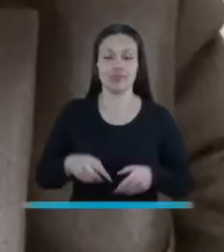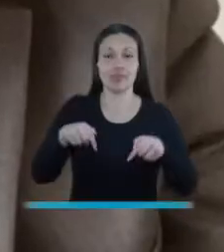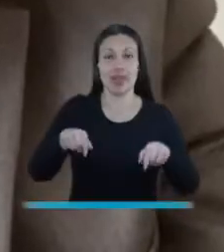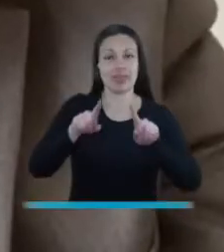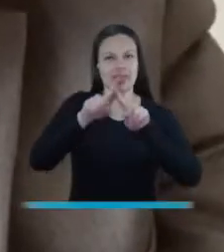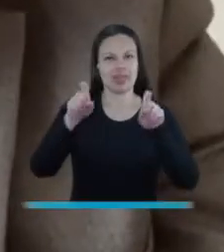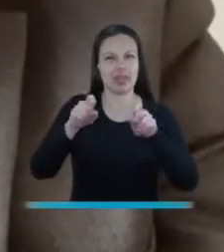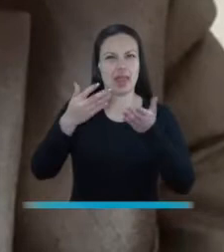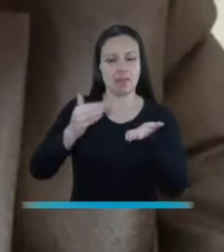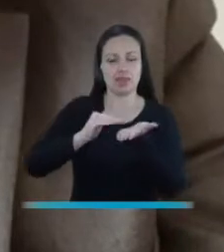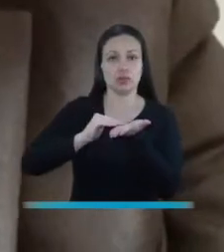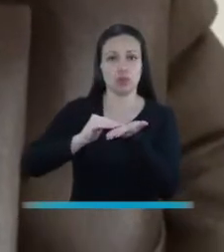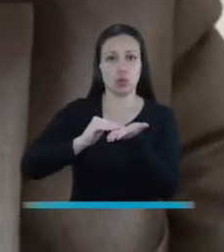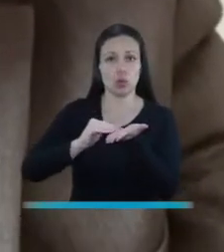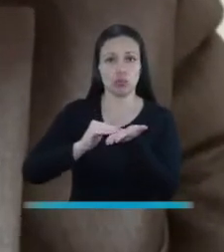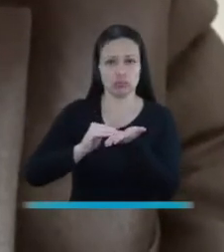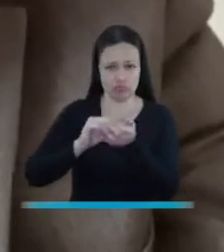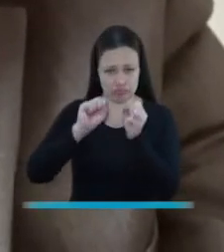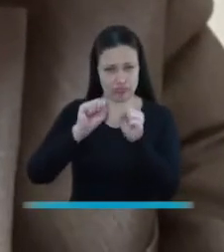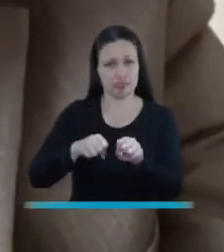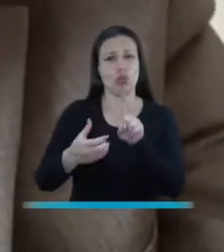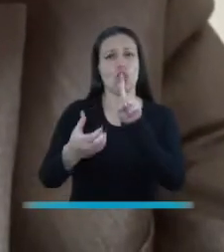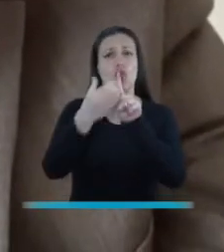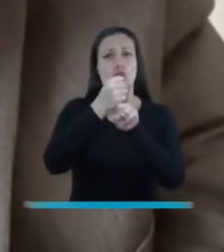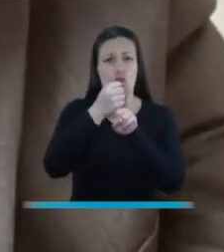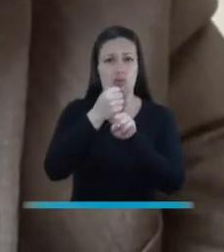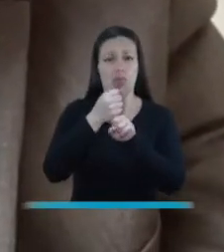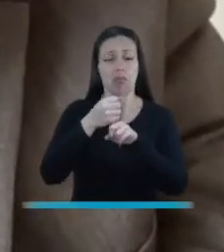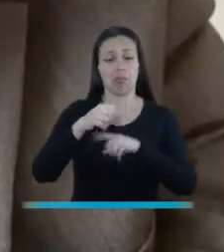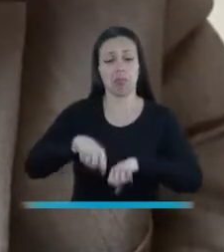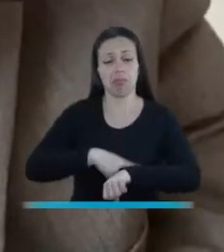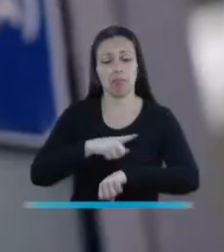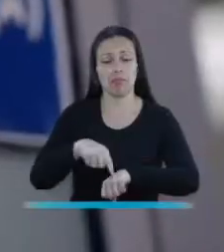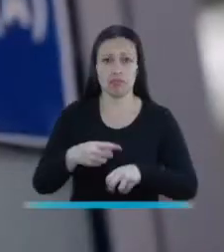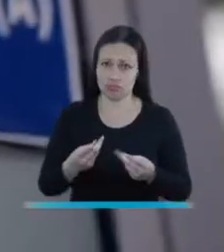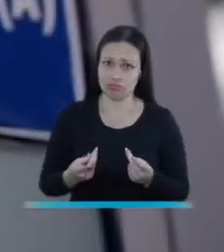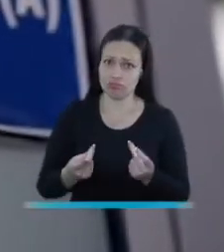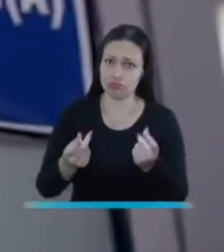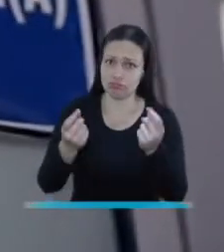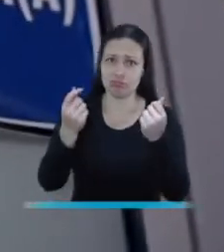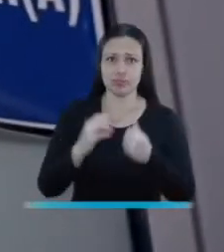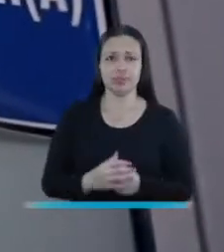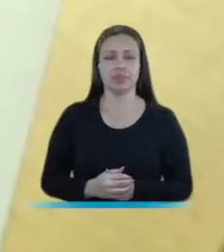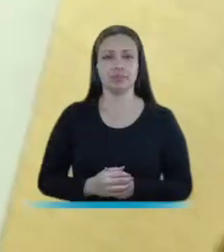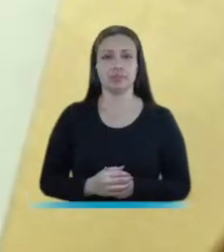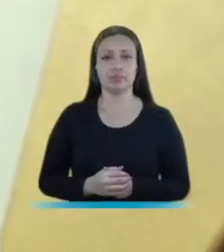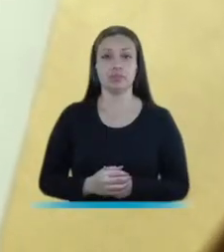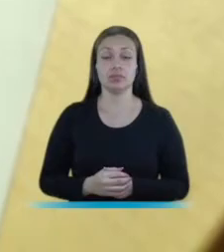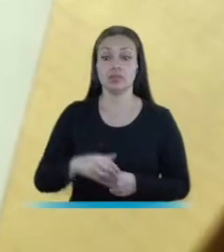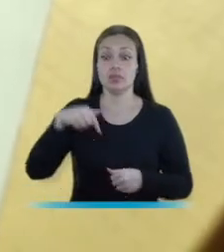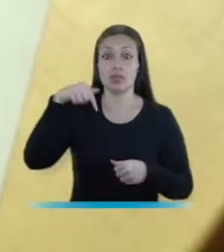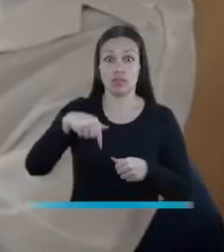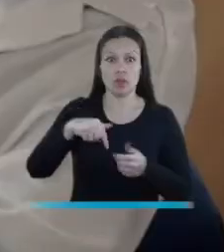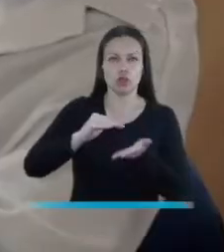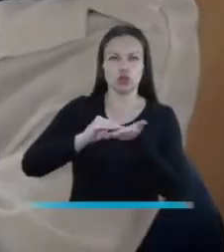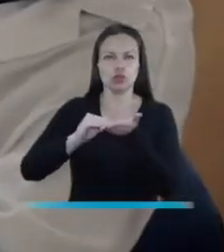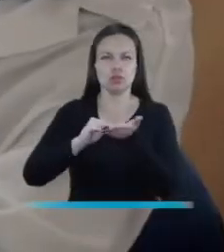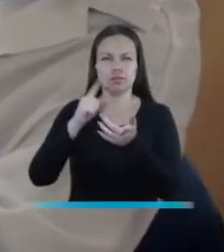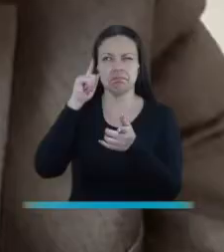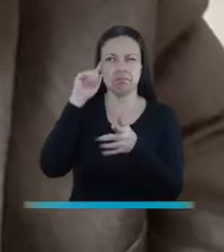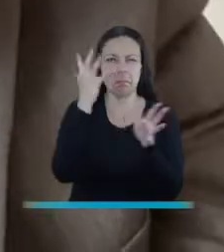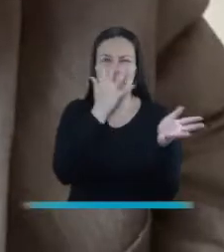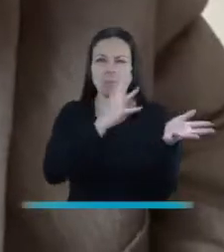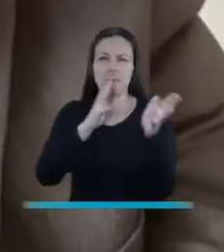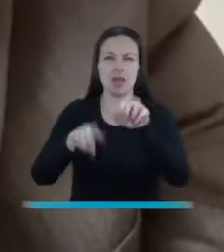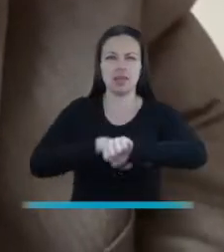La conciliación se puede lograr en un término muy rápido. En promedio estamos evacuando las conciliaciones en